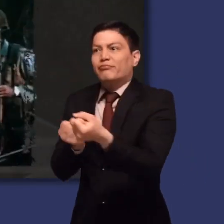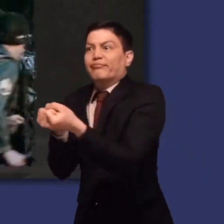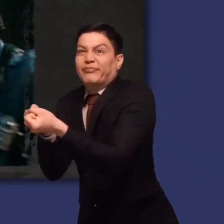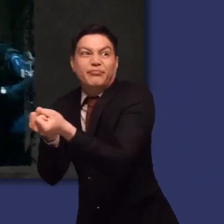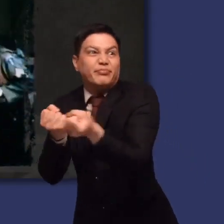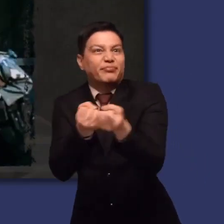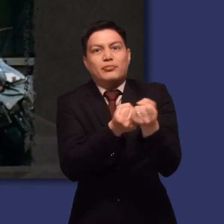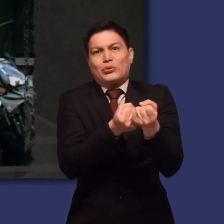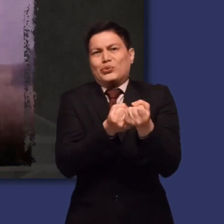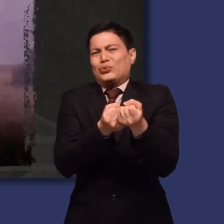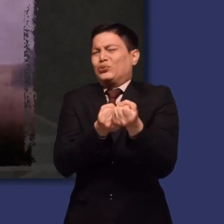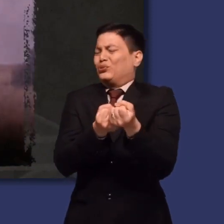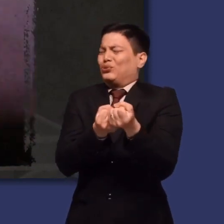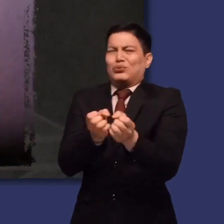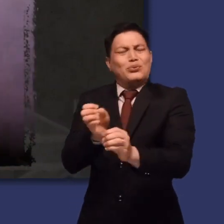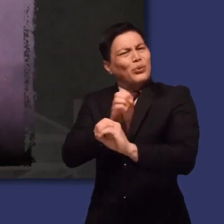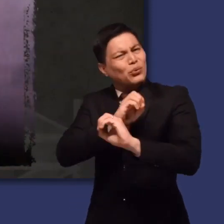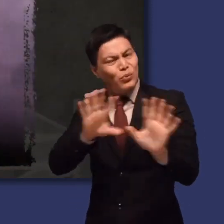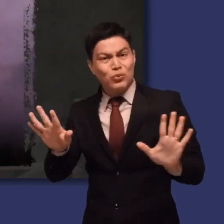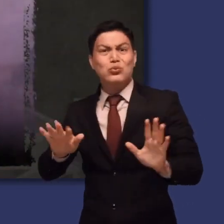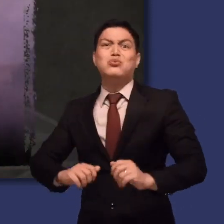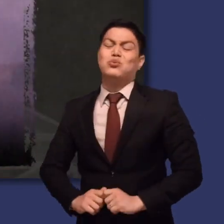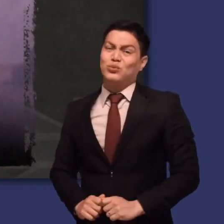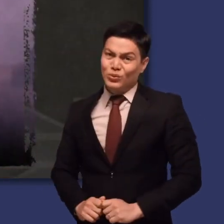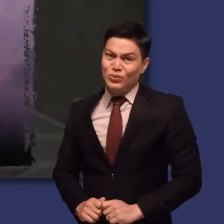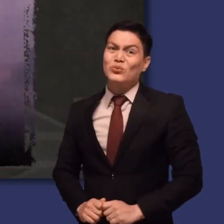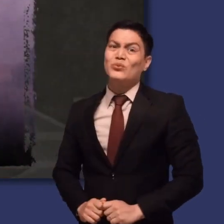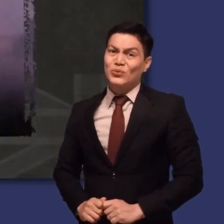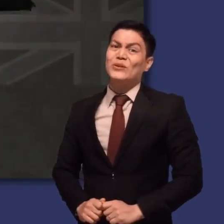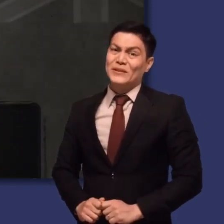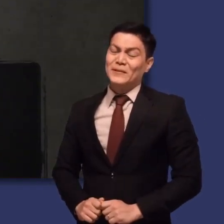apoyó guerras y conflictos políticos por toda la Tierra.